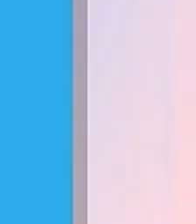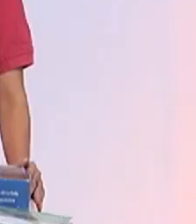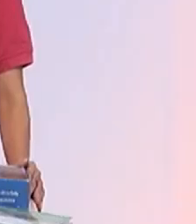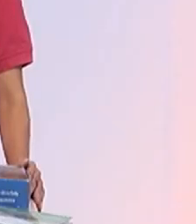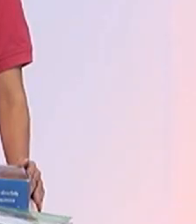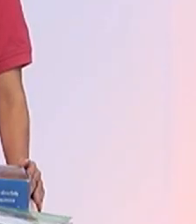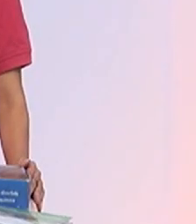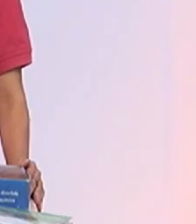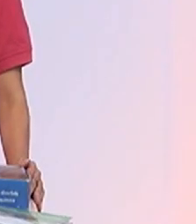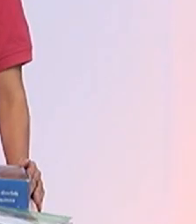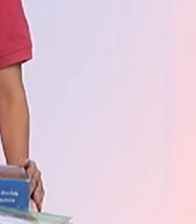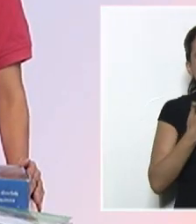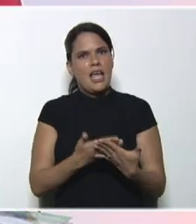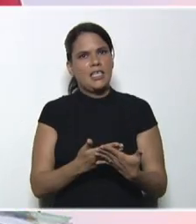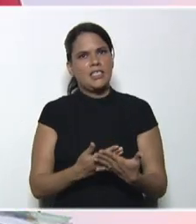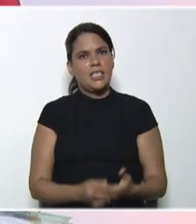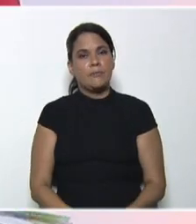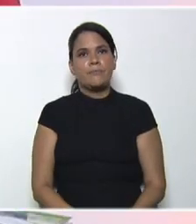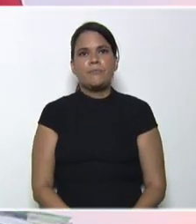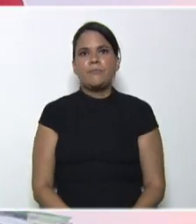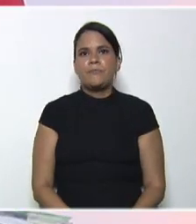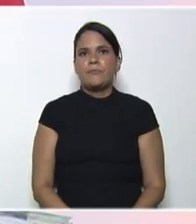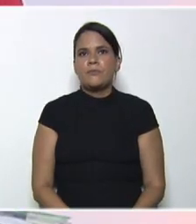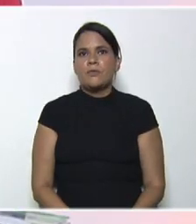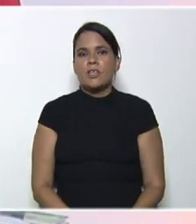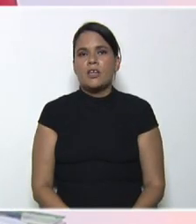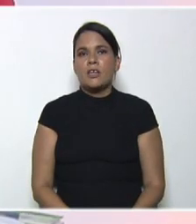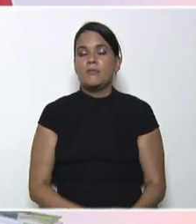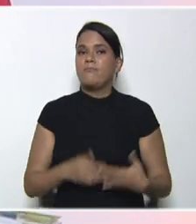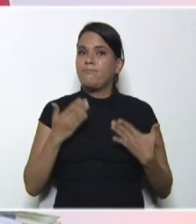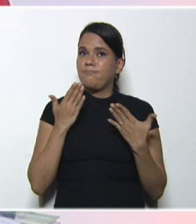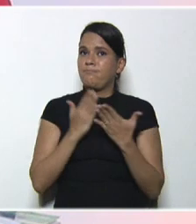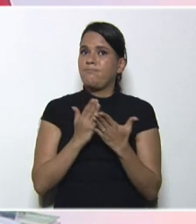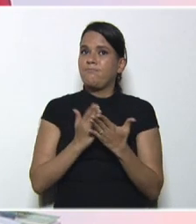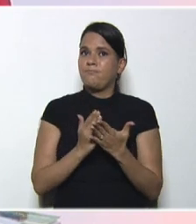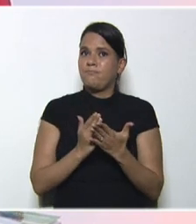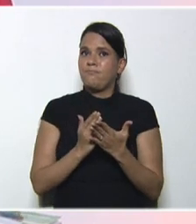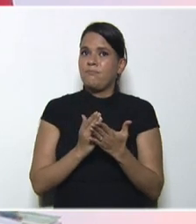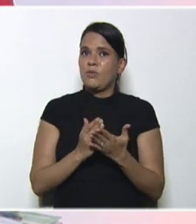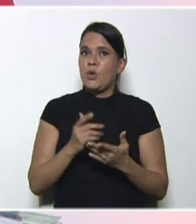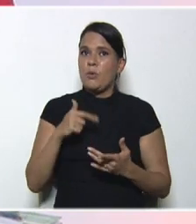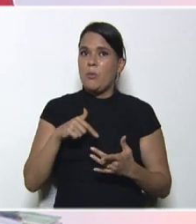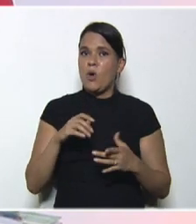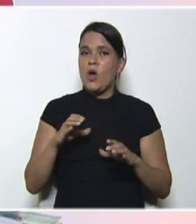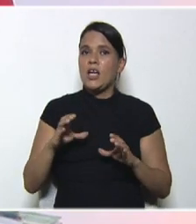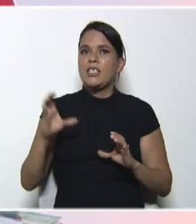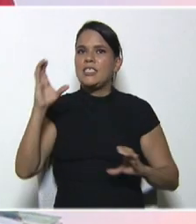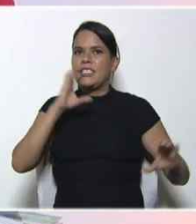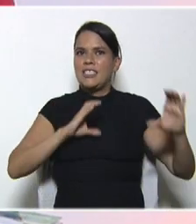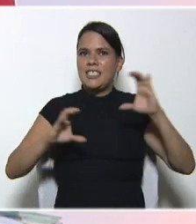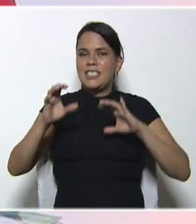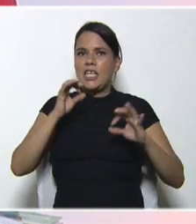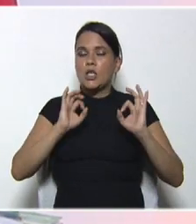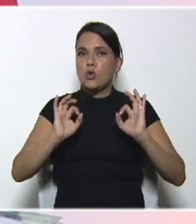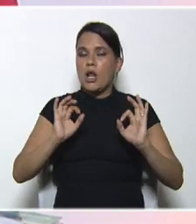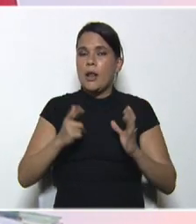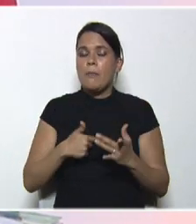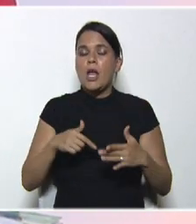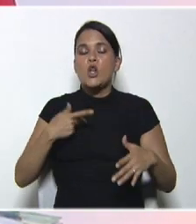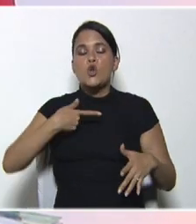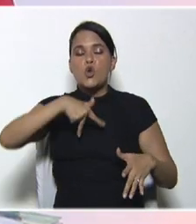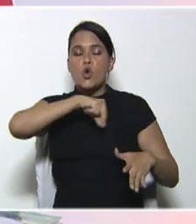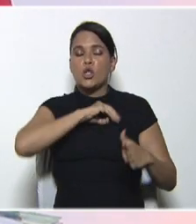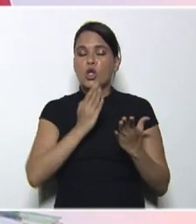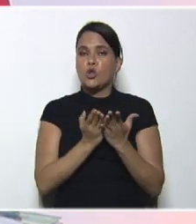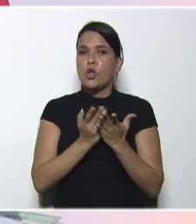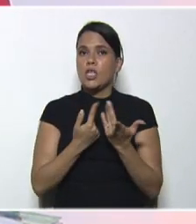Okay, muchas gracias. Bueno, queridos estudiantes, ahora vamos con ciencias naturales para nuestros estudiantes